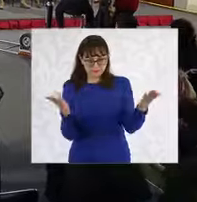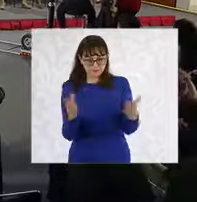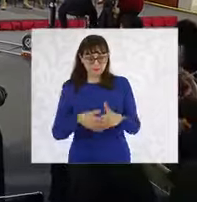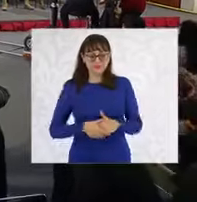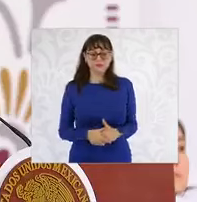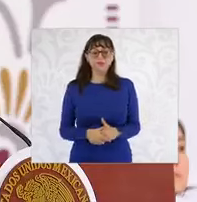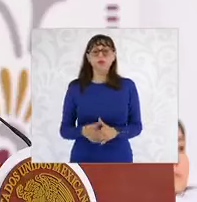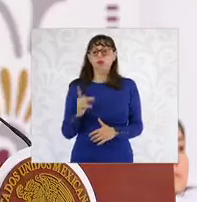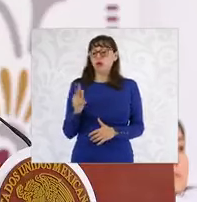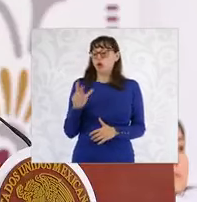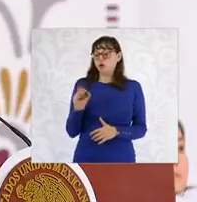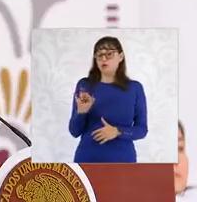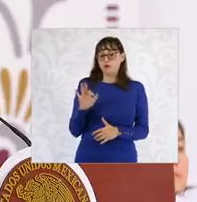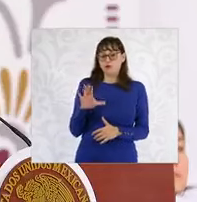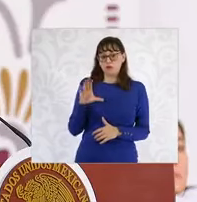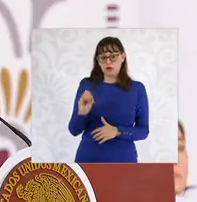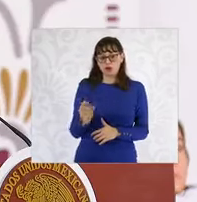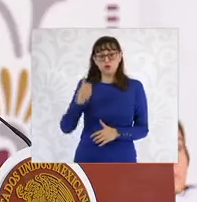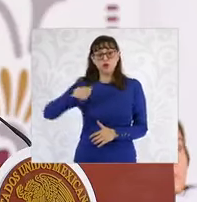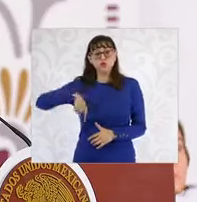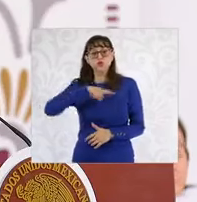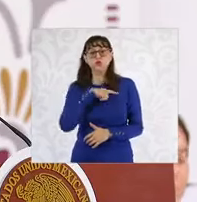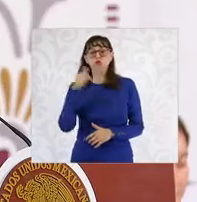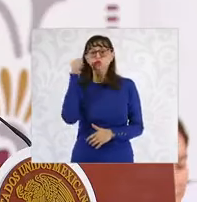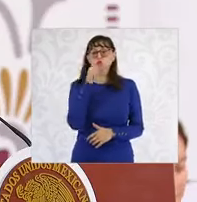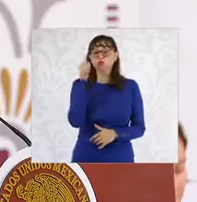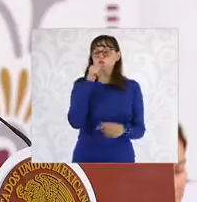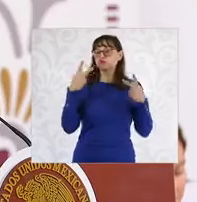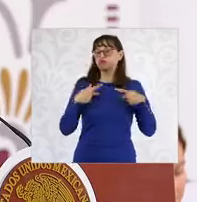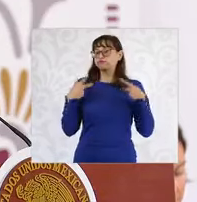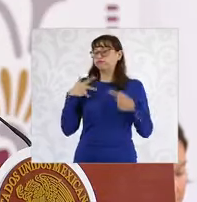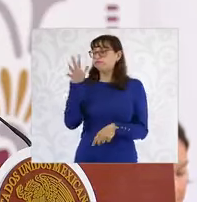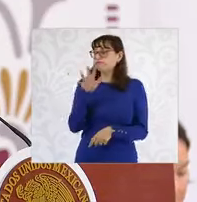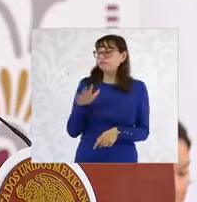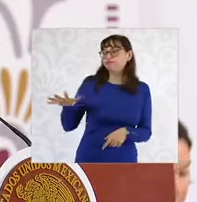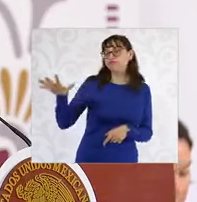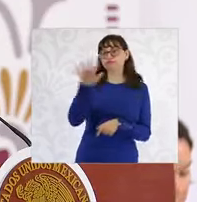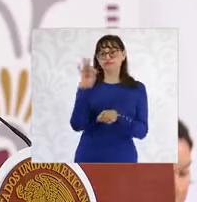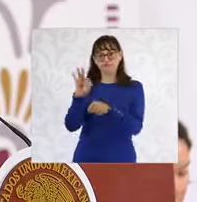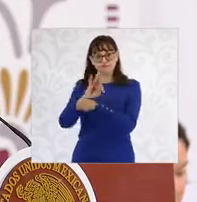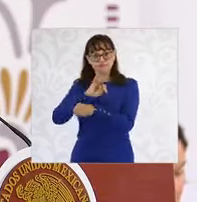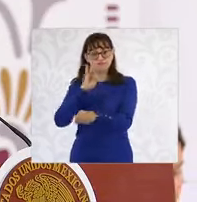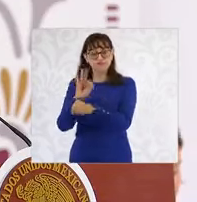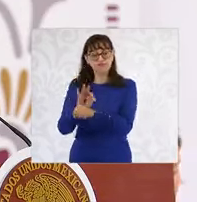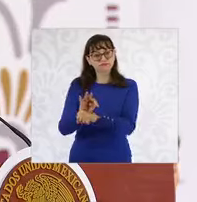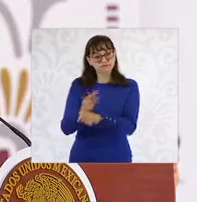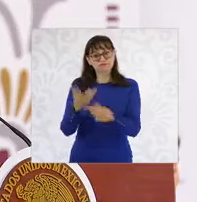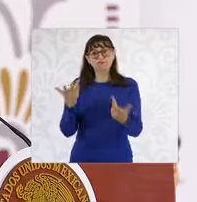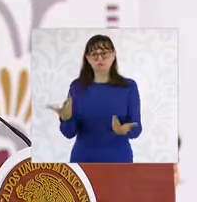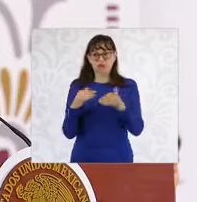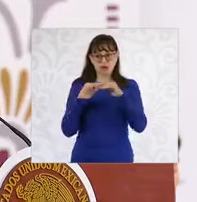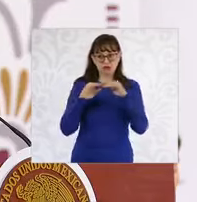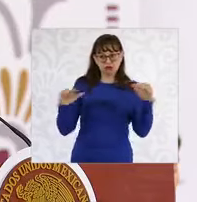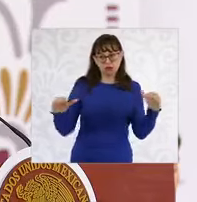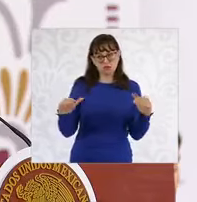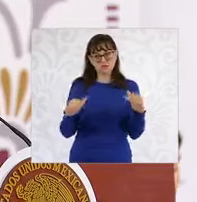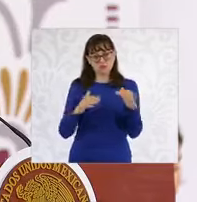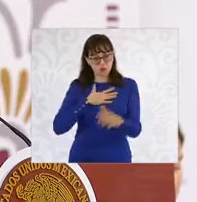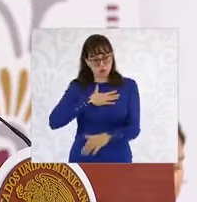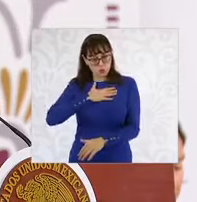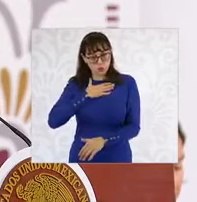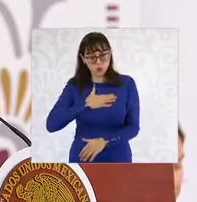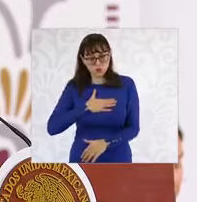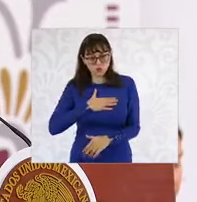del Consumidor nos colocamos siempre del lado de la población consumidora para cuidar la equidad y el trato justo que debe prevalecer